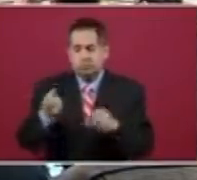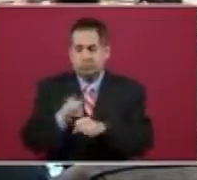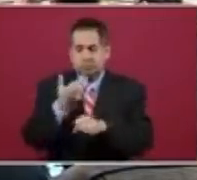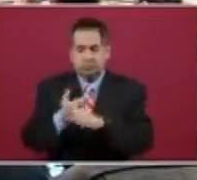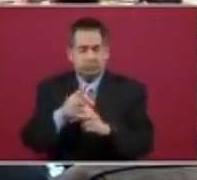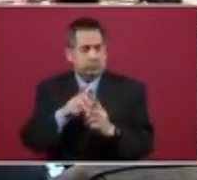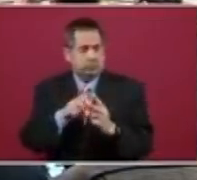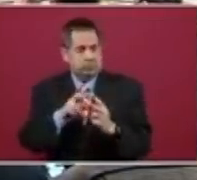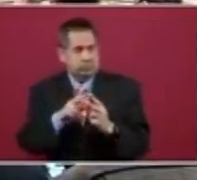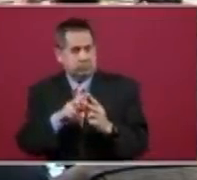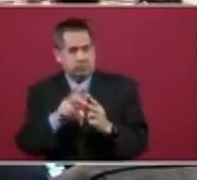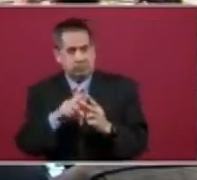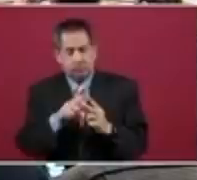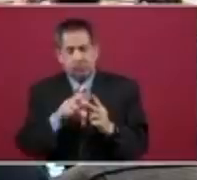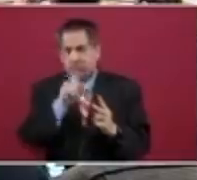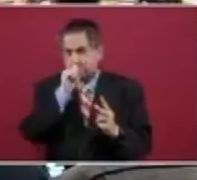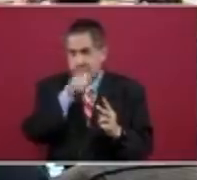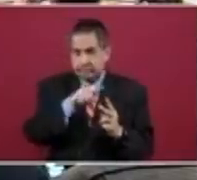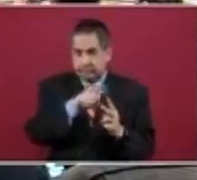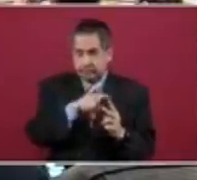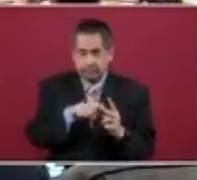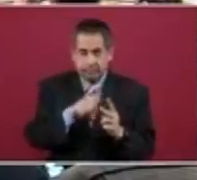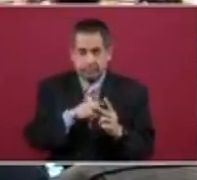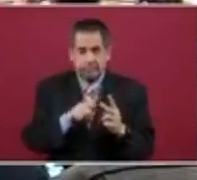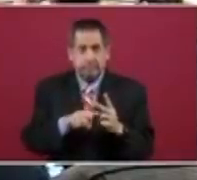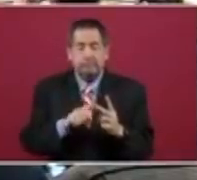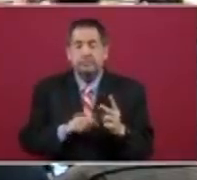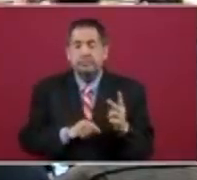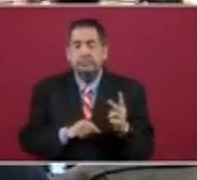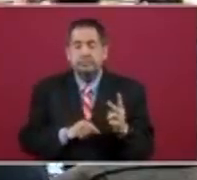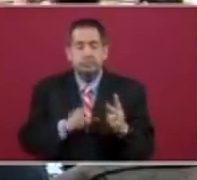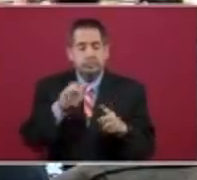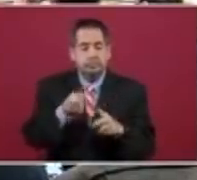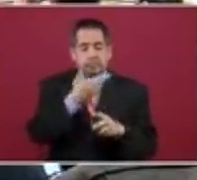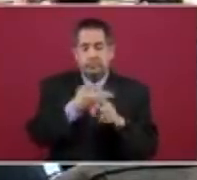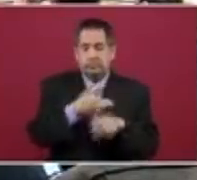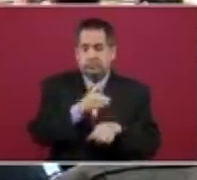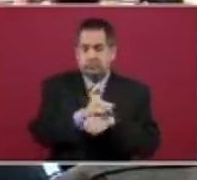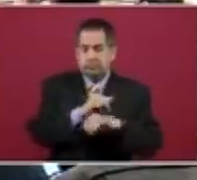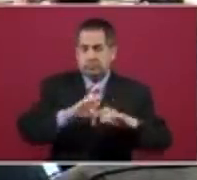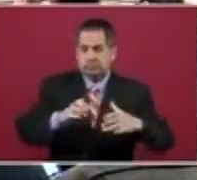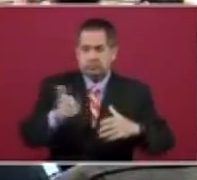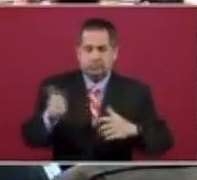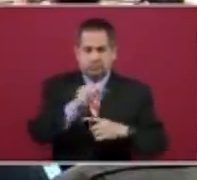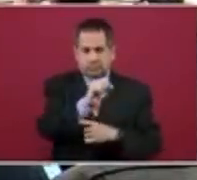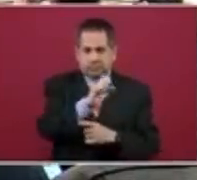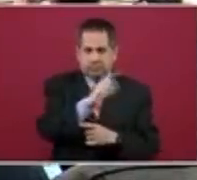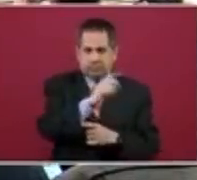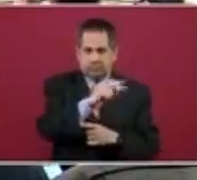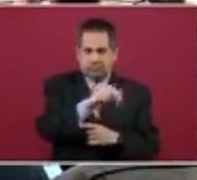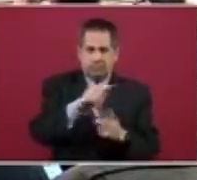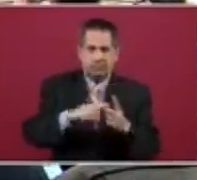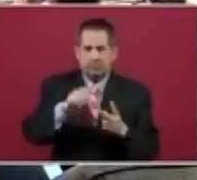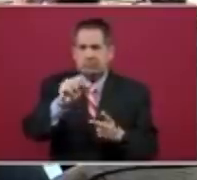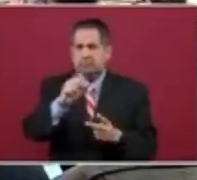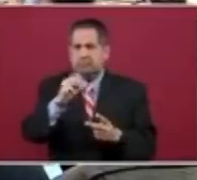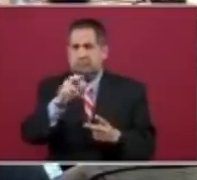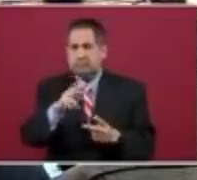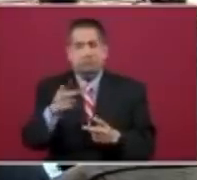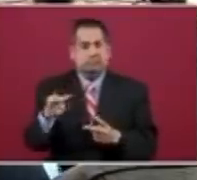secretarios, tanto del secretario de la Defensa como del secretario de Marina. O